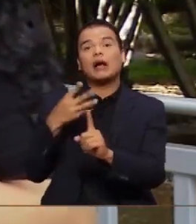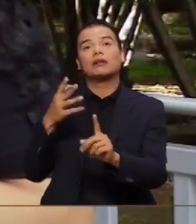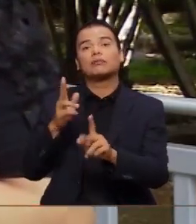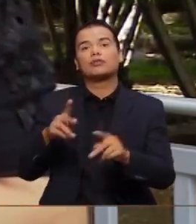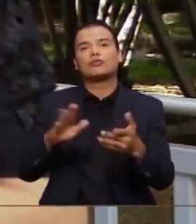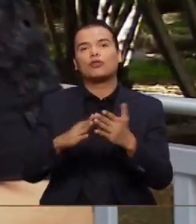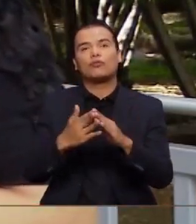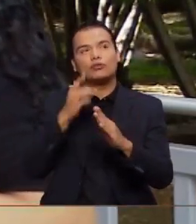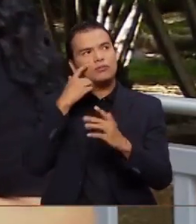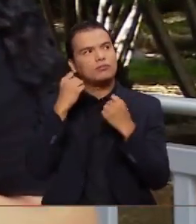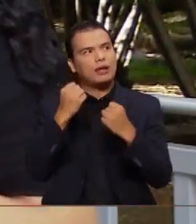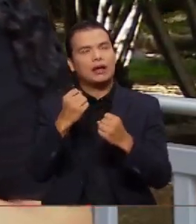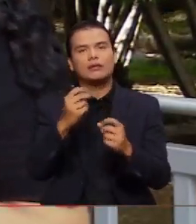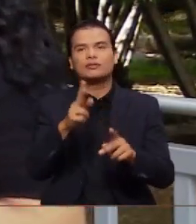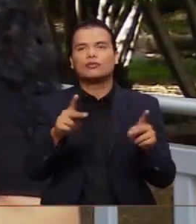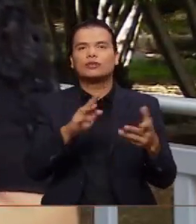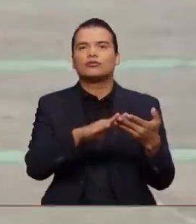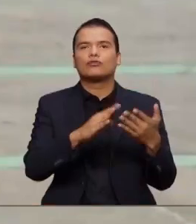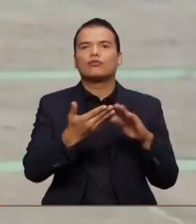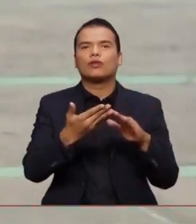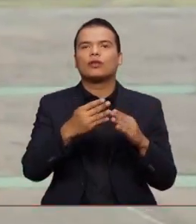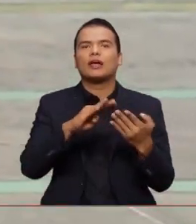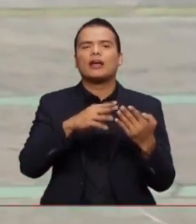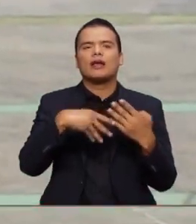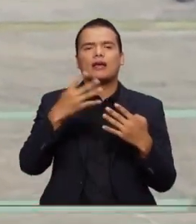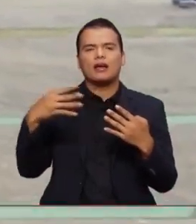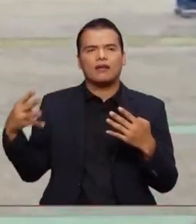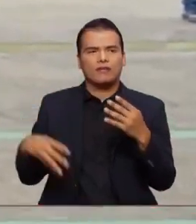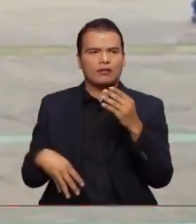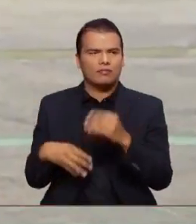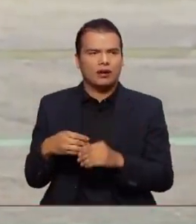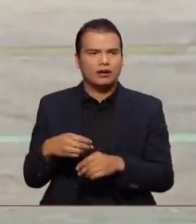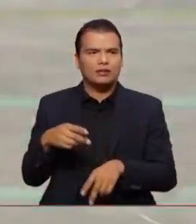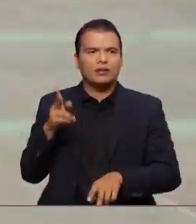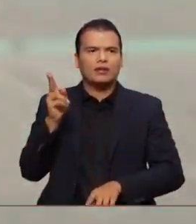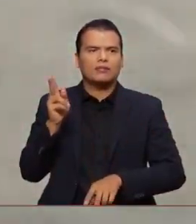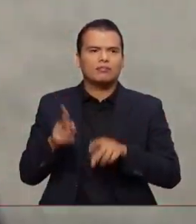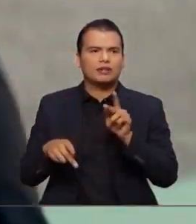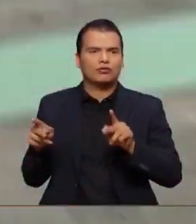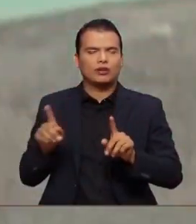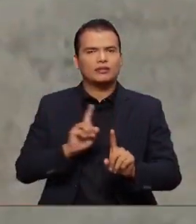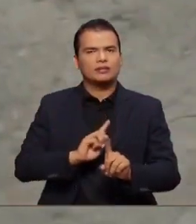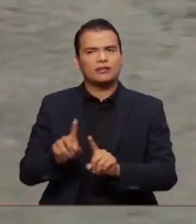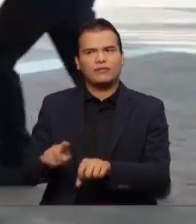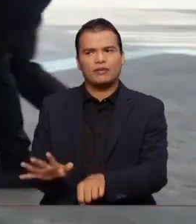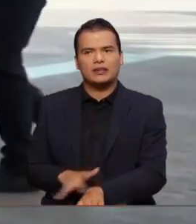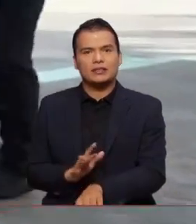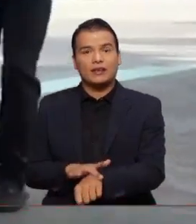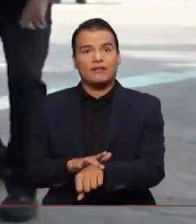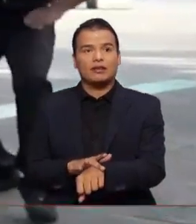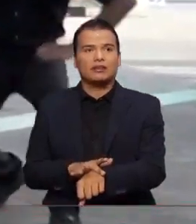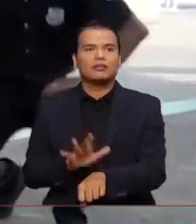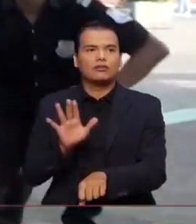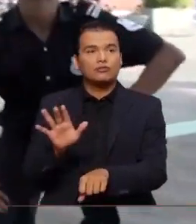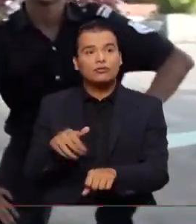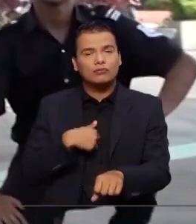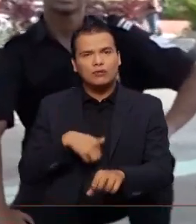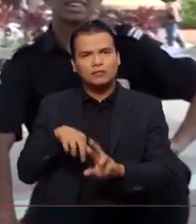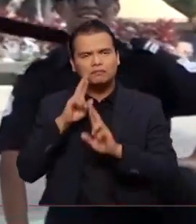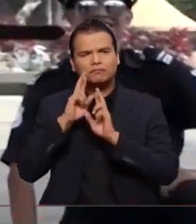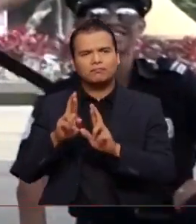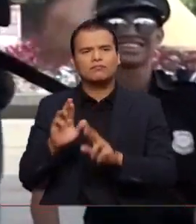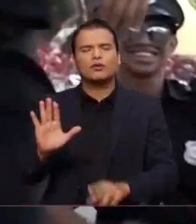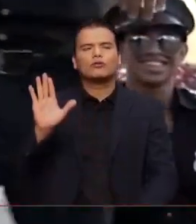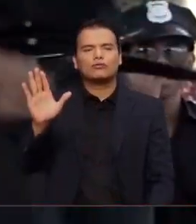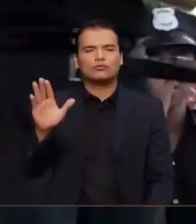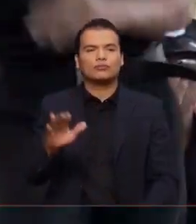comunidad LGTBI, sino a toda la comunidad que tiene algún tipo de sensibilidad con esta situación. Alegre y de